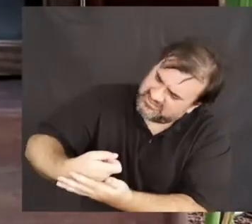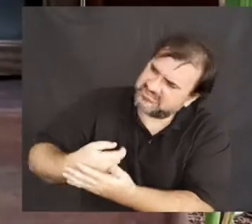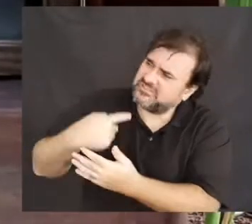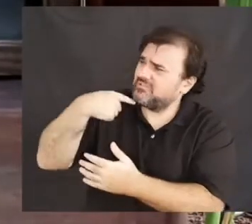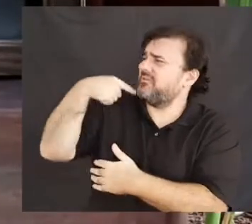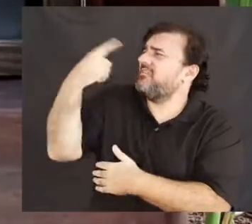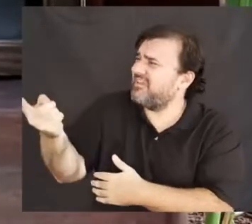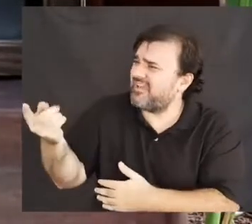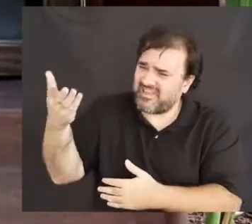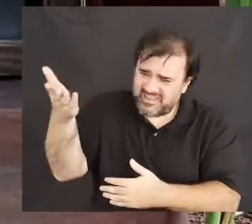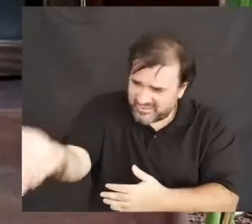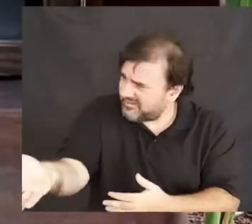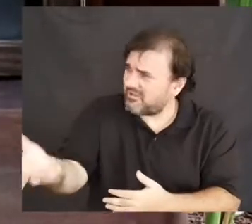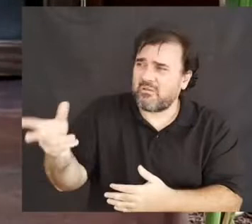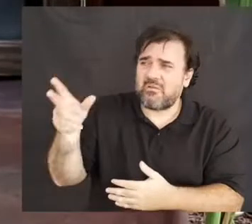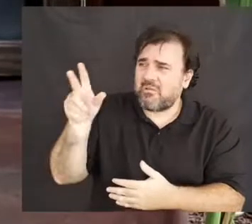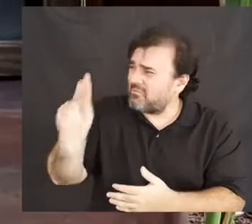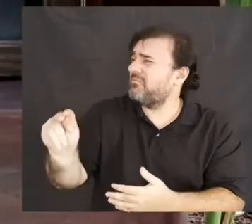pa' yugo!